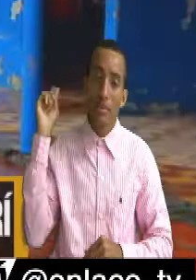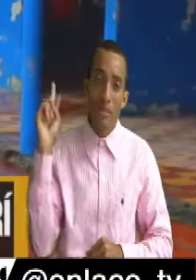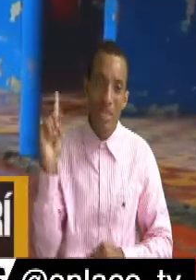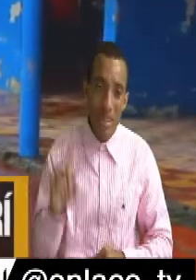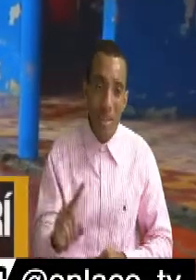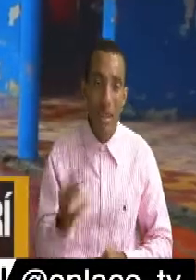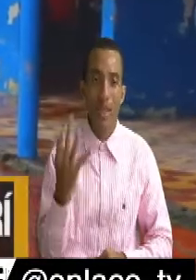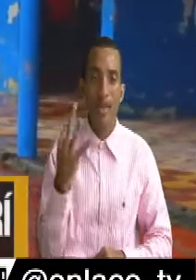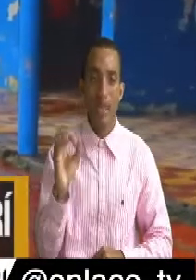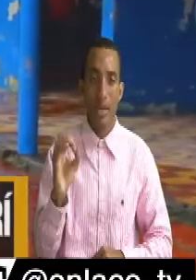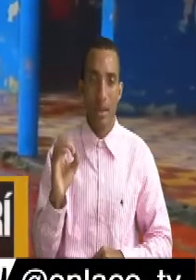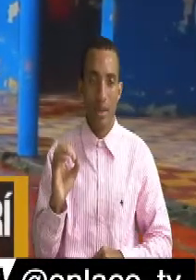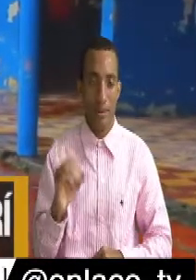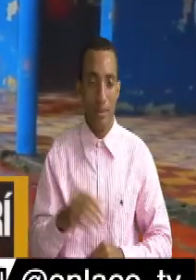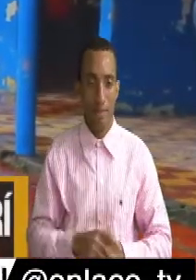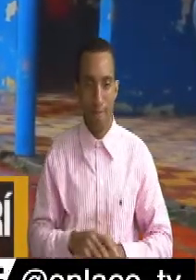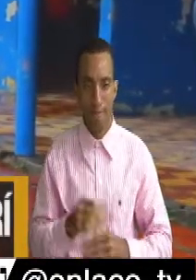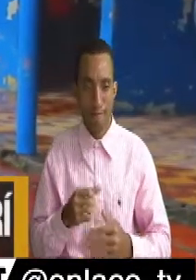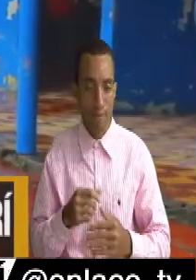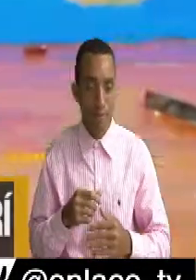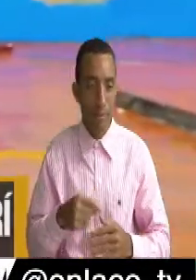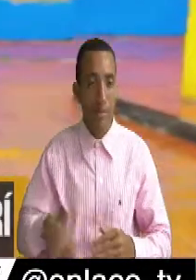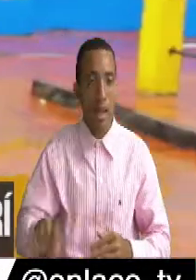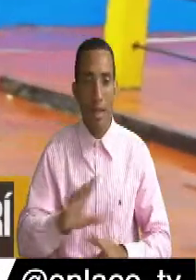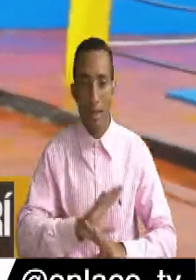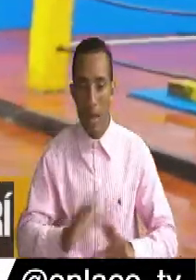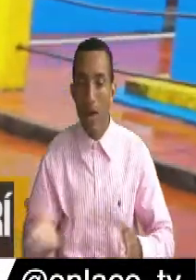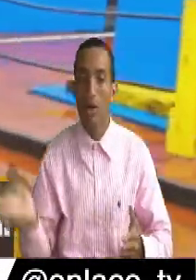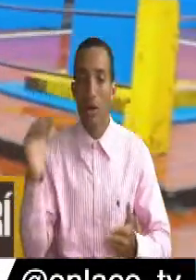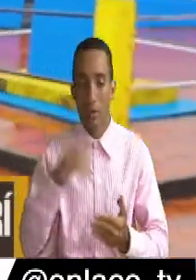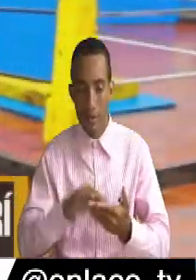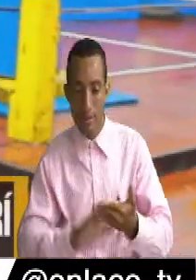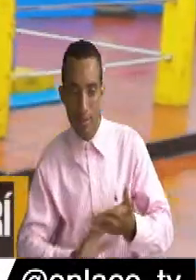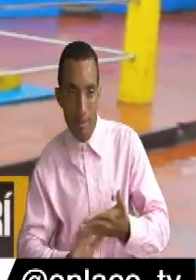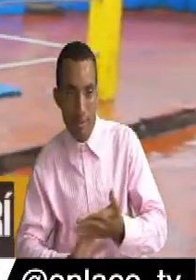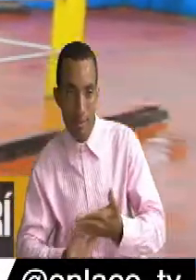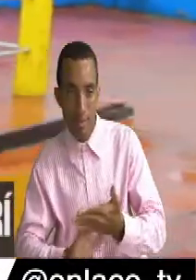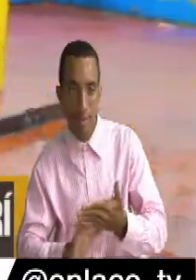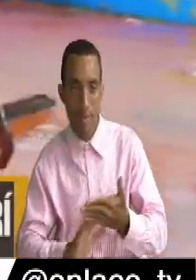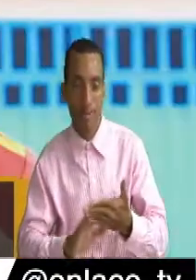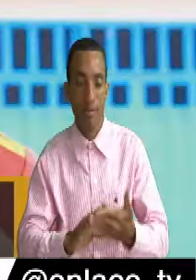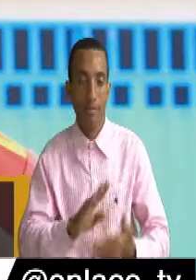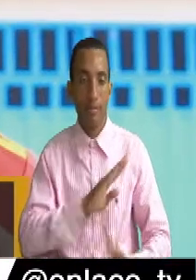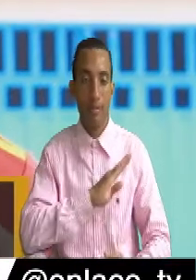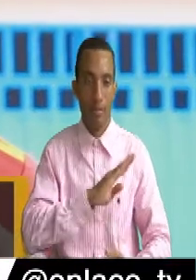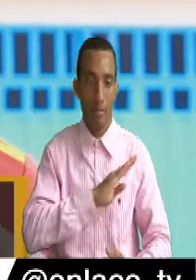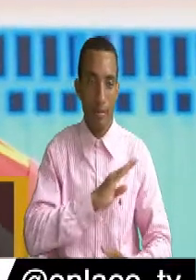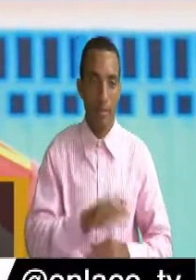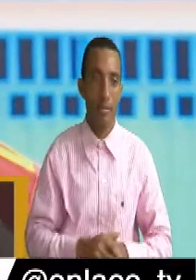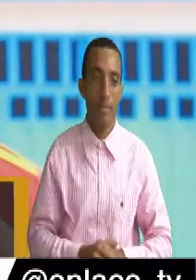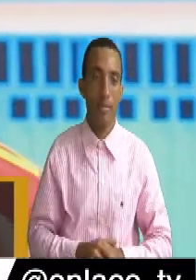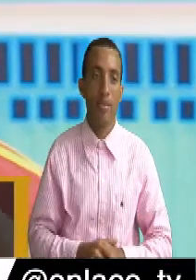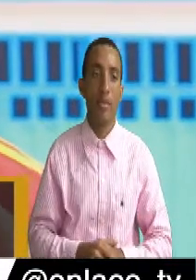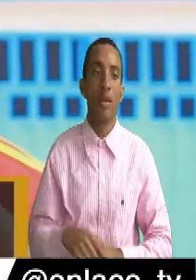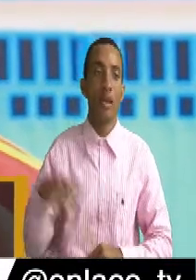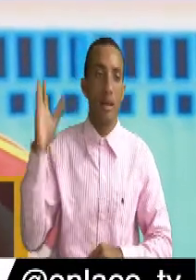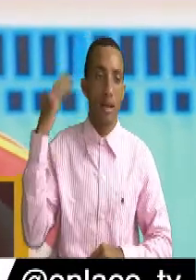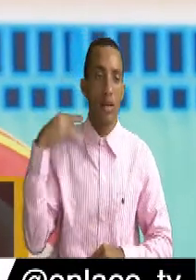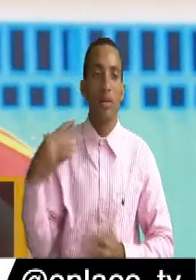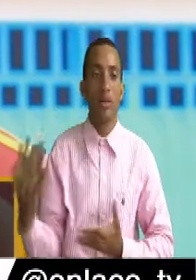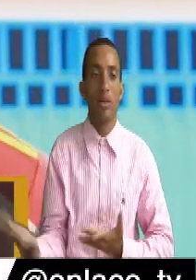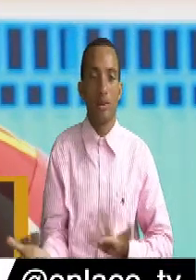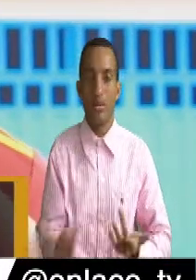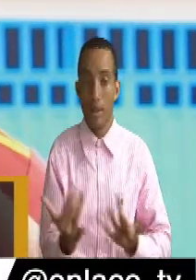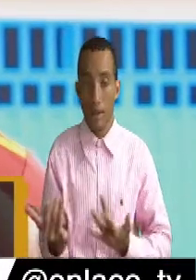plantel educativo de esta zona rural será intervenida por una administración municipal. Hace rato que estábamos esperando